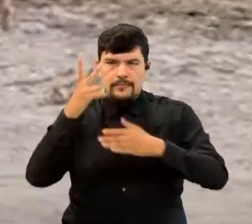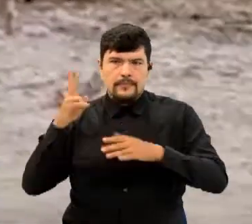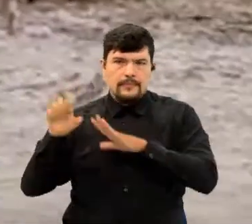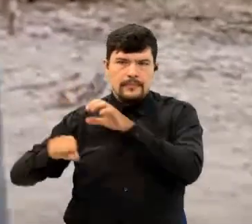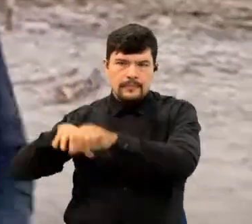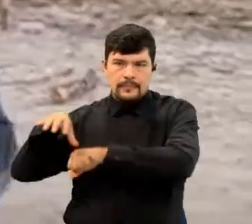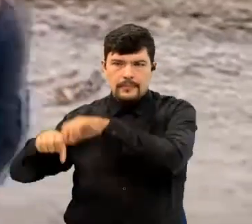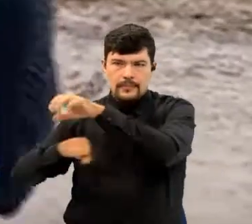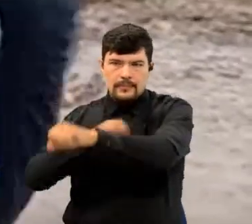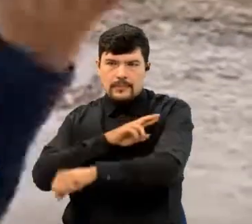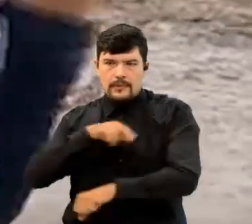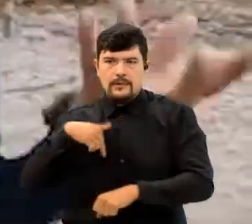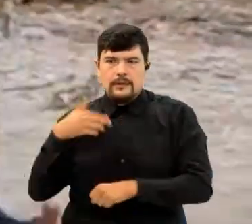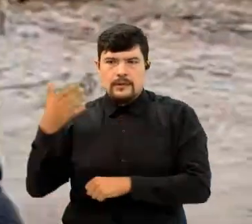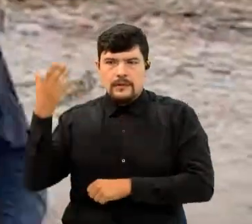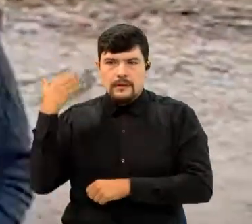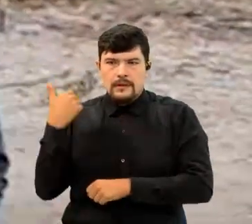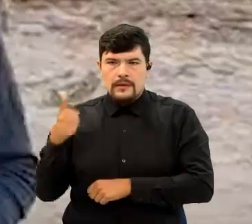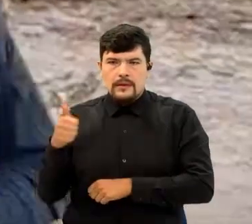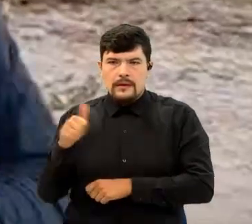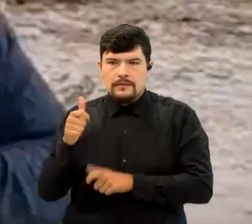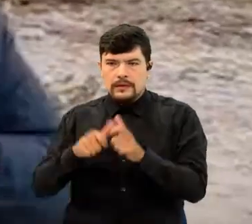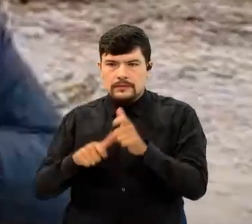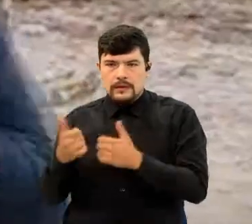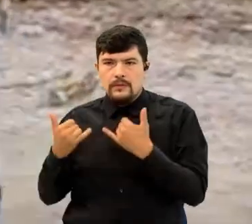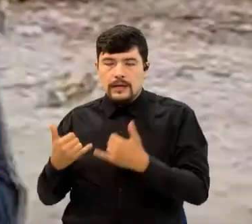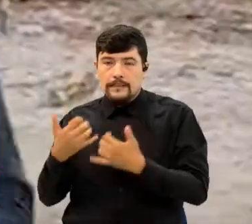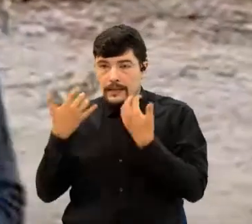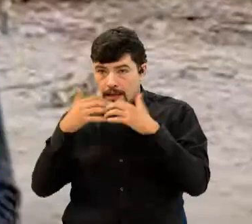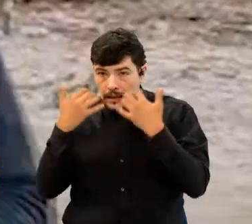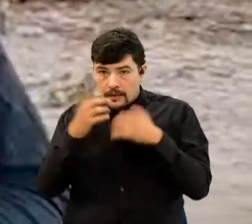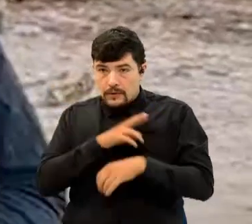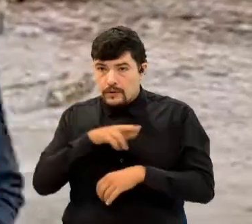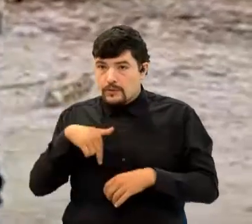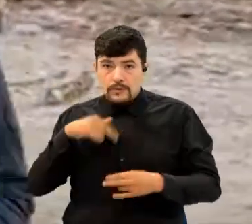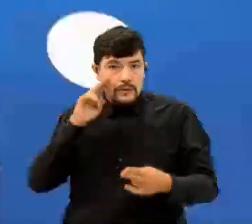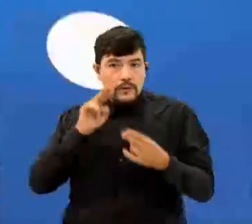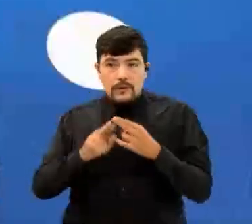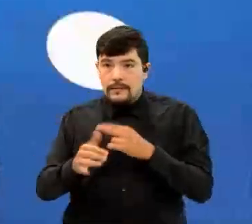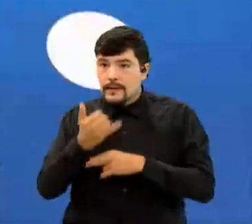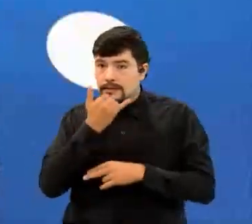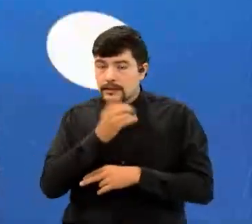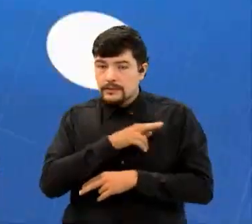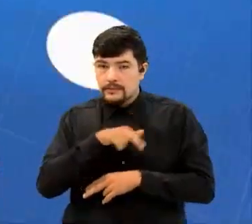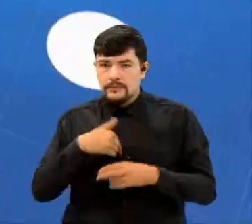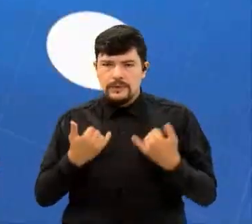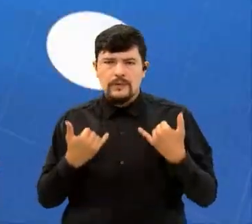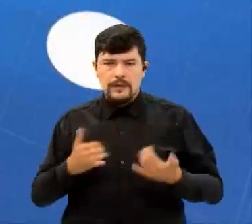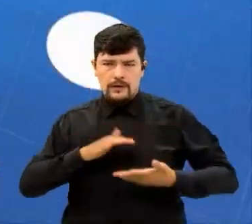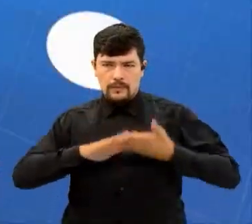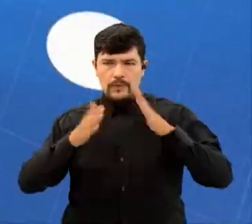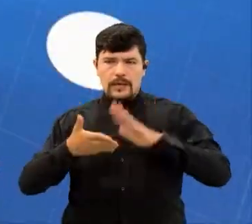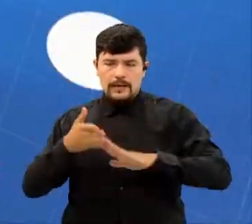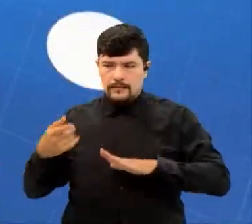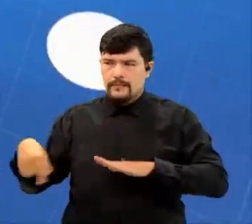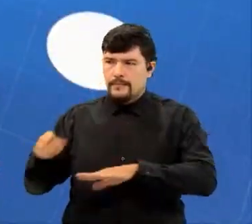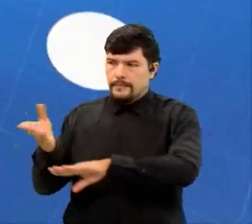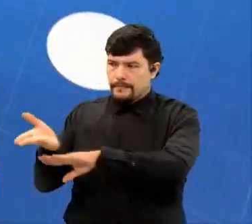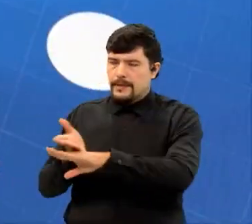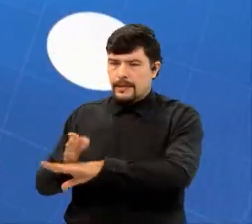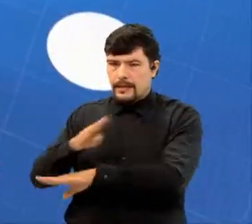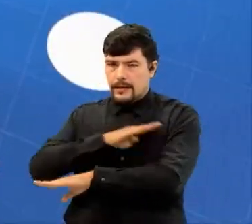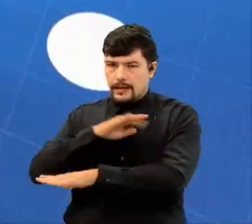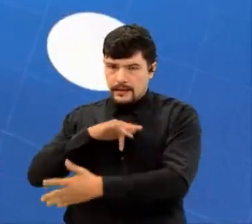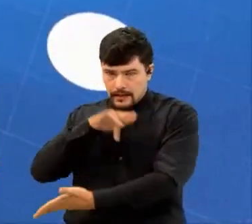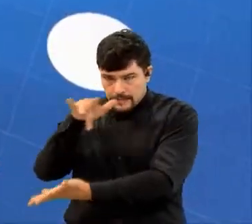éramos 10 personas, porque lo que más sienten miedo lo que nos pueda pasar a nosotros. La comunidad pide presencia de la administración